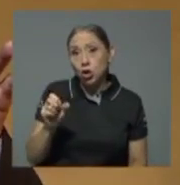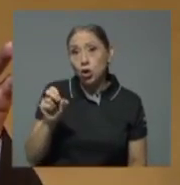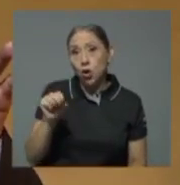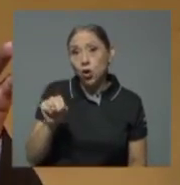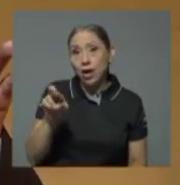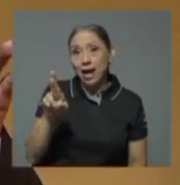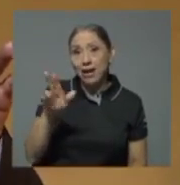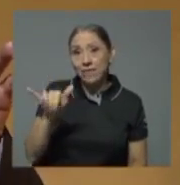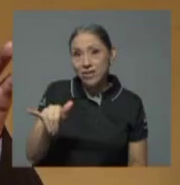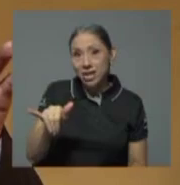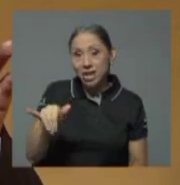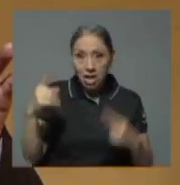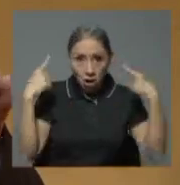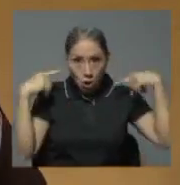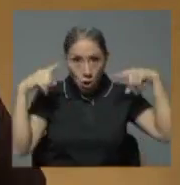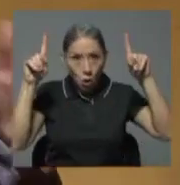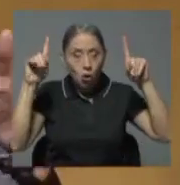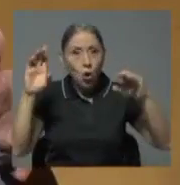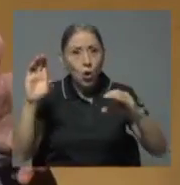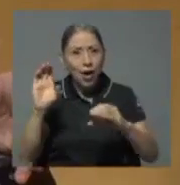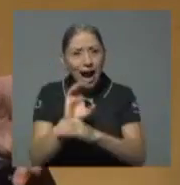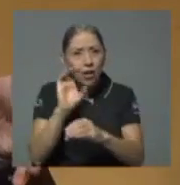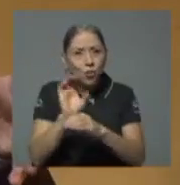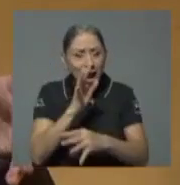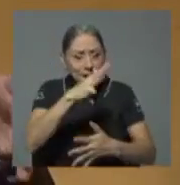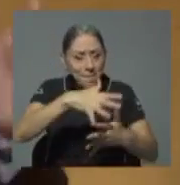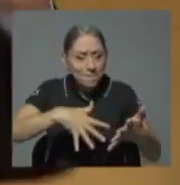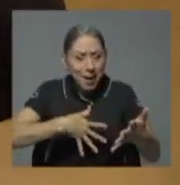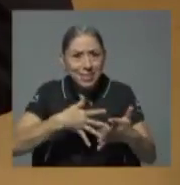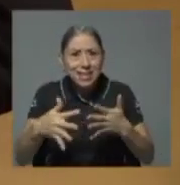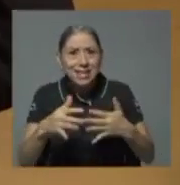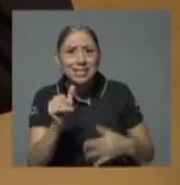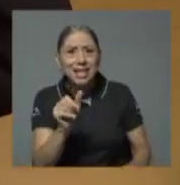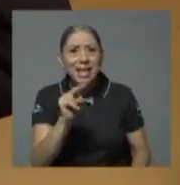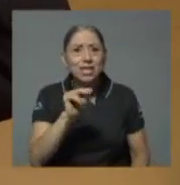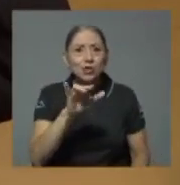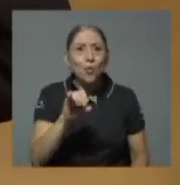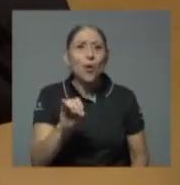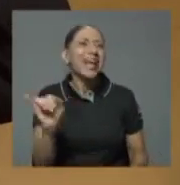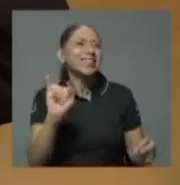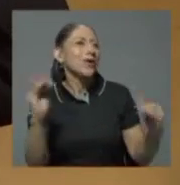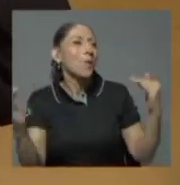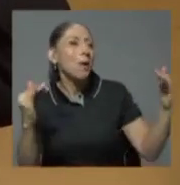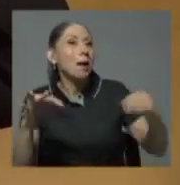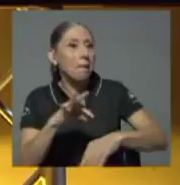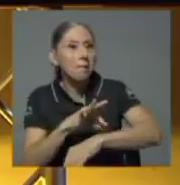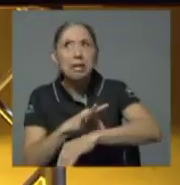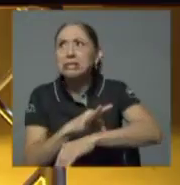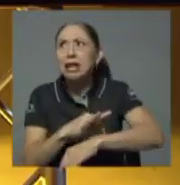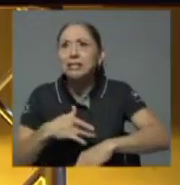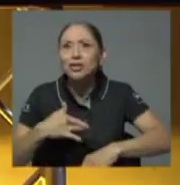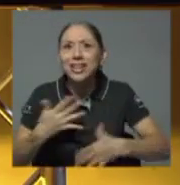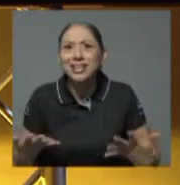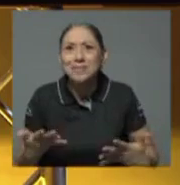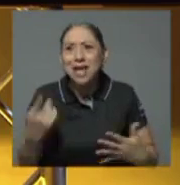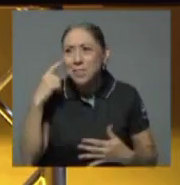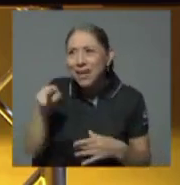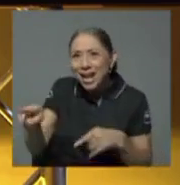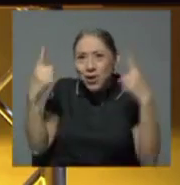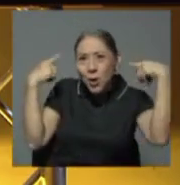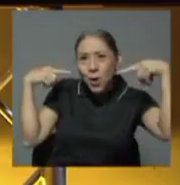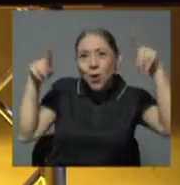logró calcular matrices de insumo producto, eso es de pellizcarse y no sentirse, matrices de insumo producto a nivel